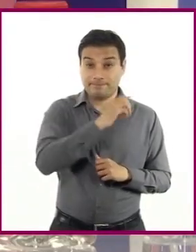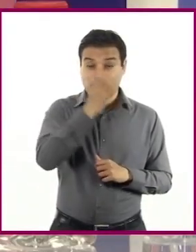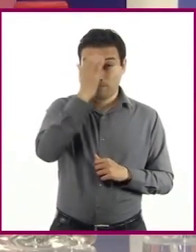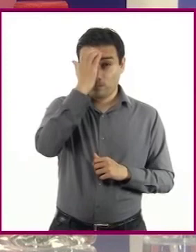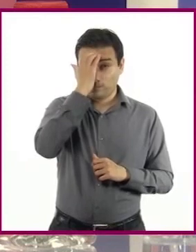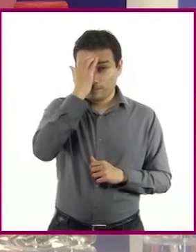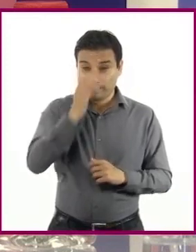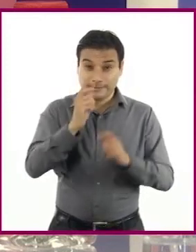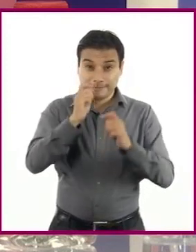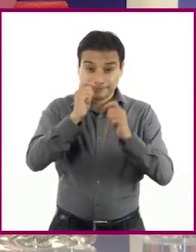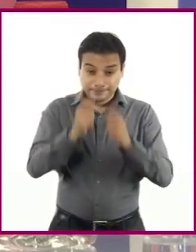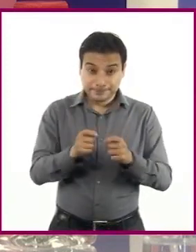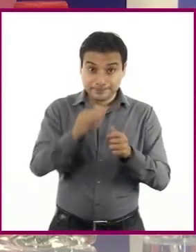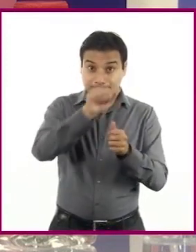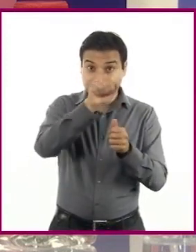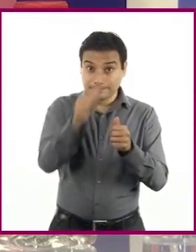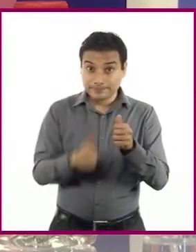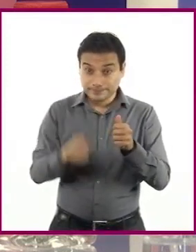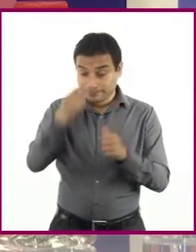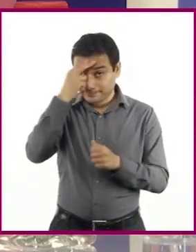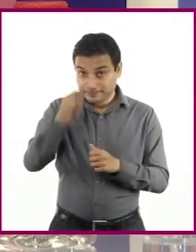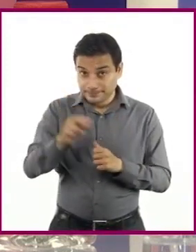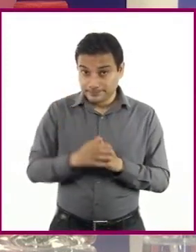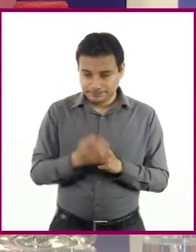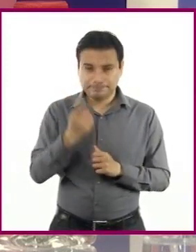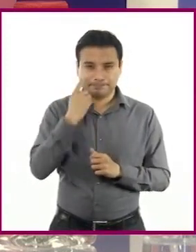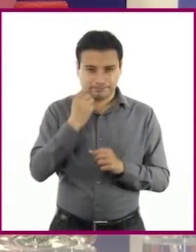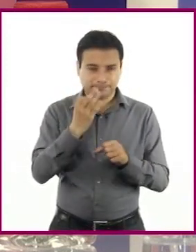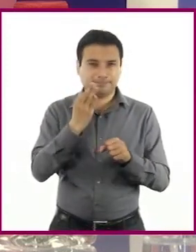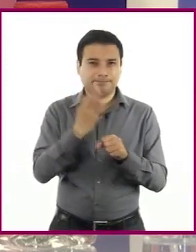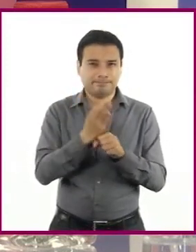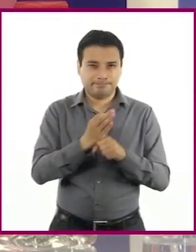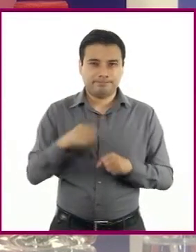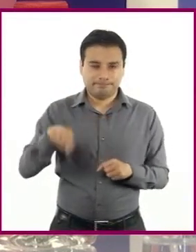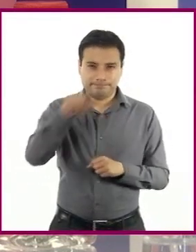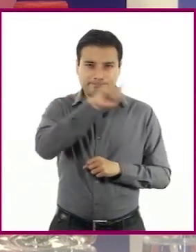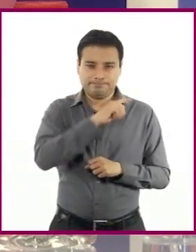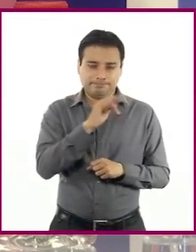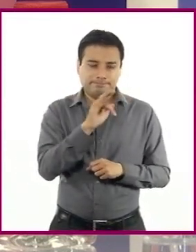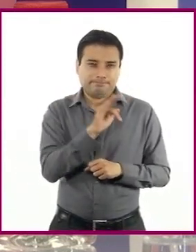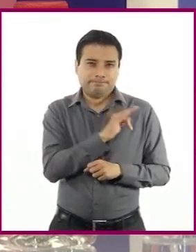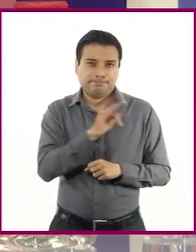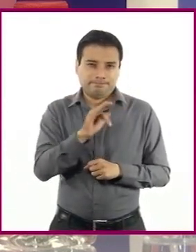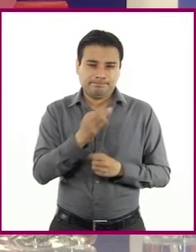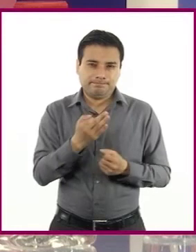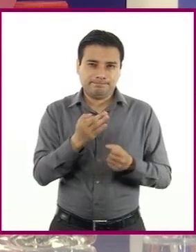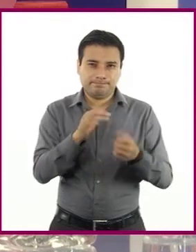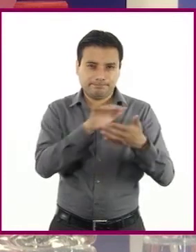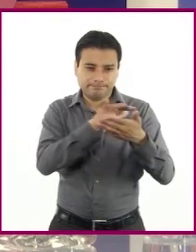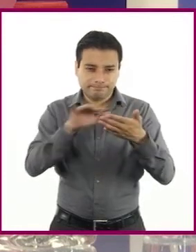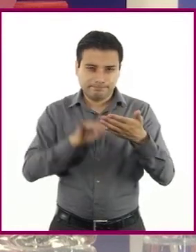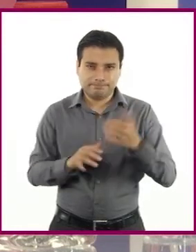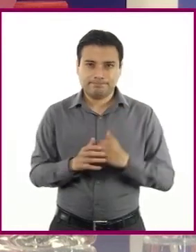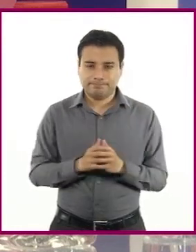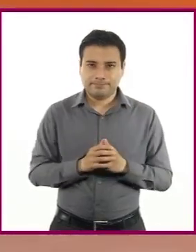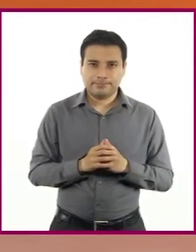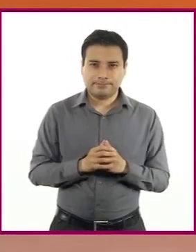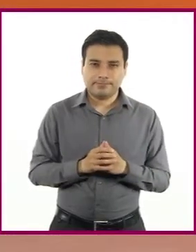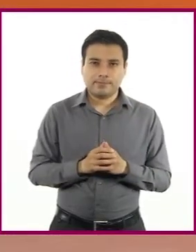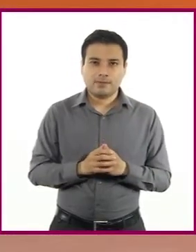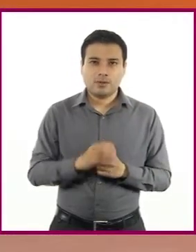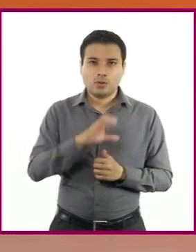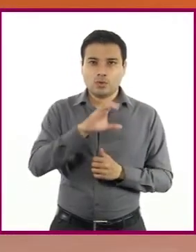arte popular mexicano, los invitamos a conocer el documento El cobre y el hierro en la artesanía mexicana.